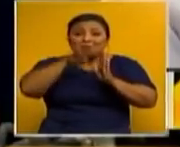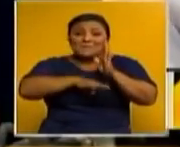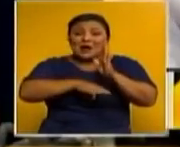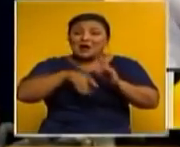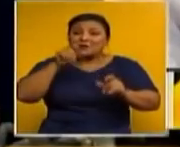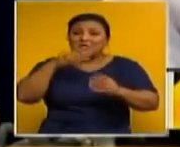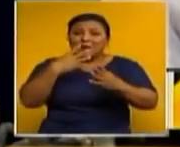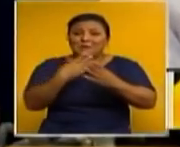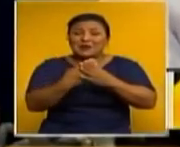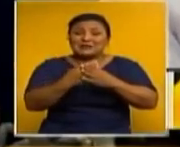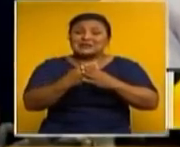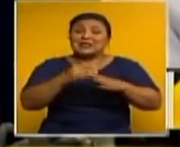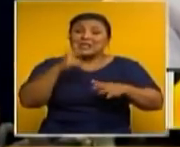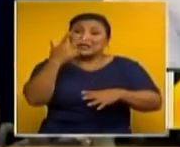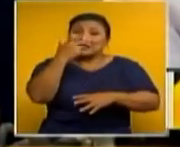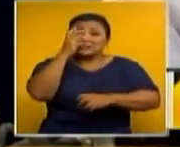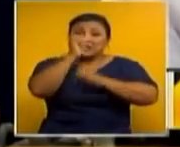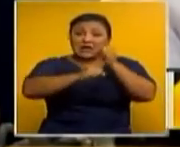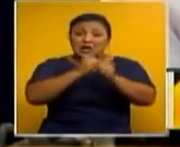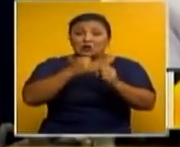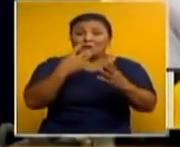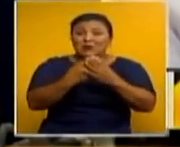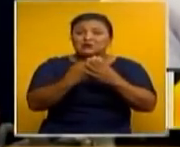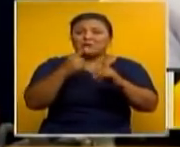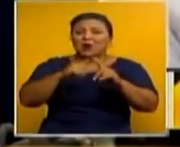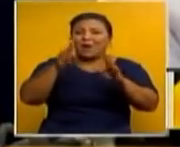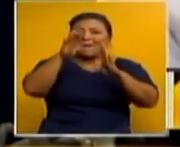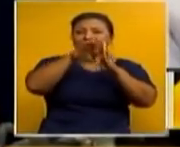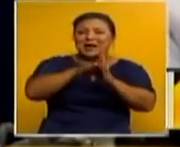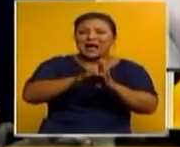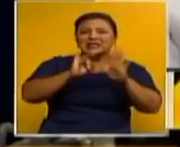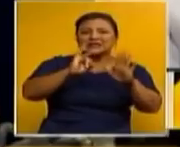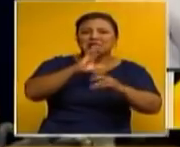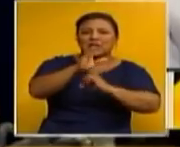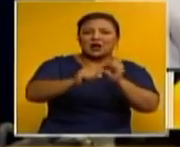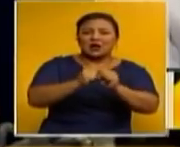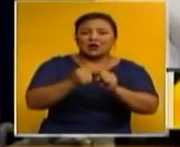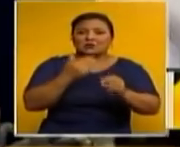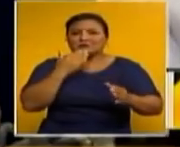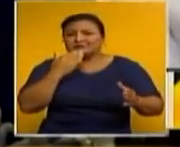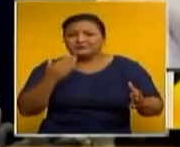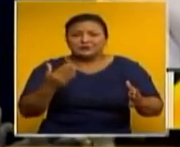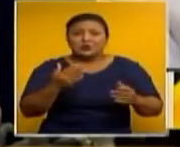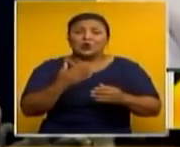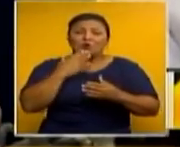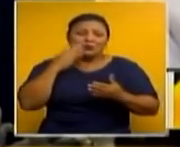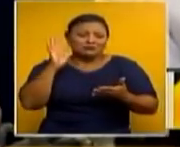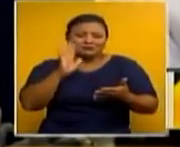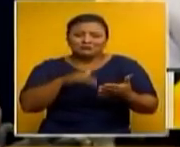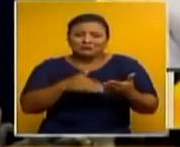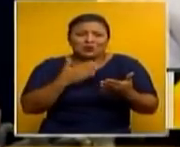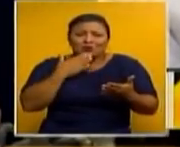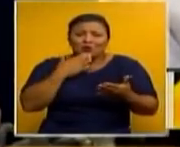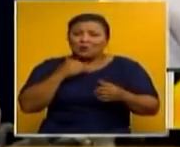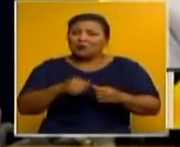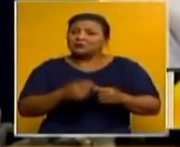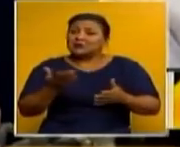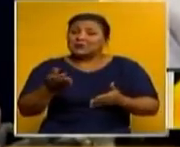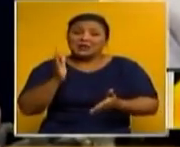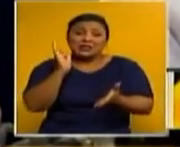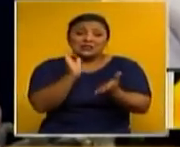años a 7 a 10 años, en el que ya se podría aplicar un procedimiento abreviado, poner unos